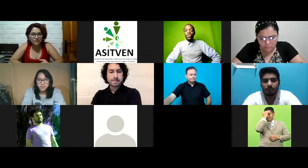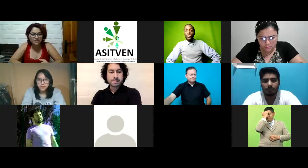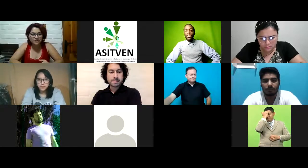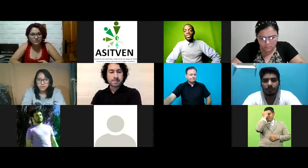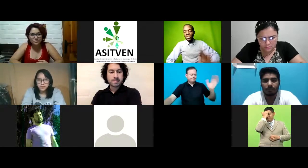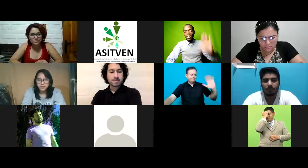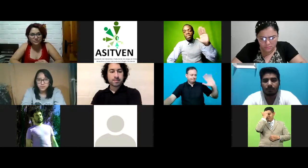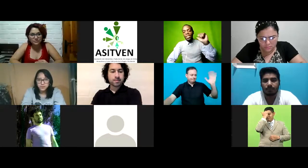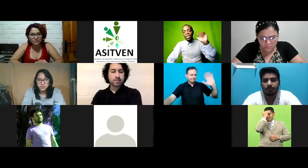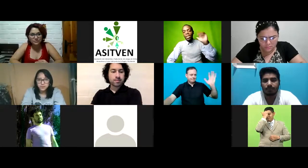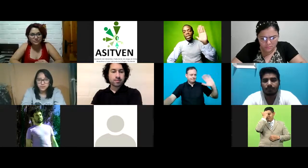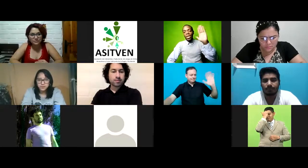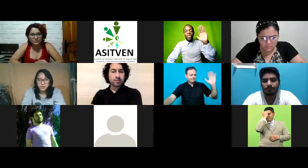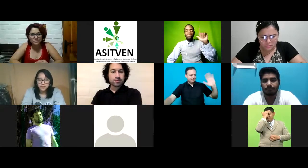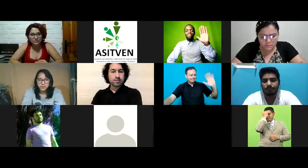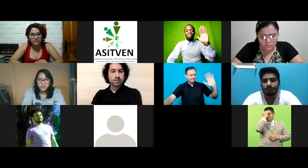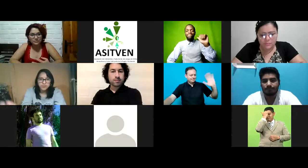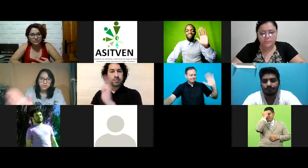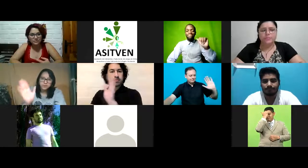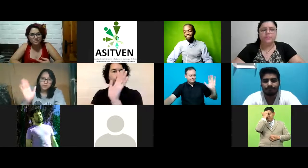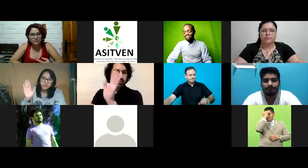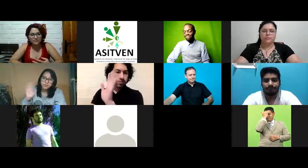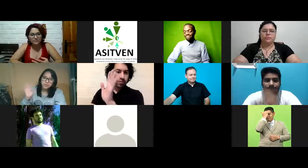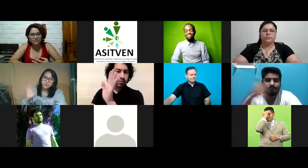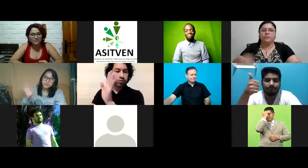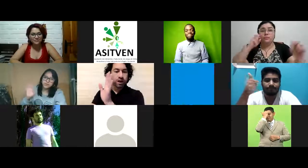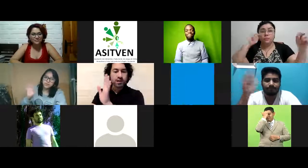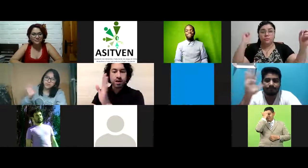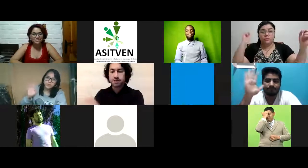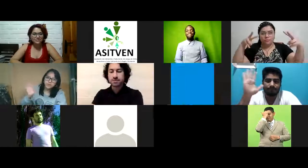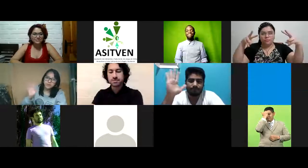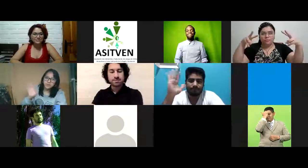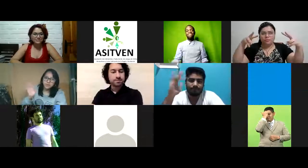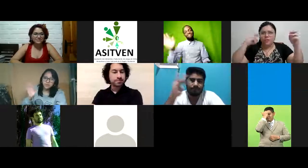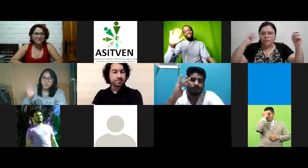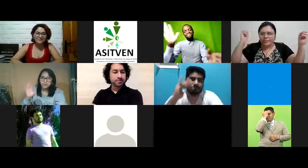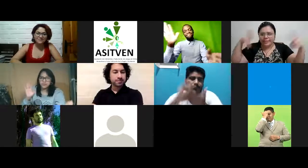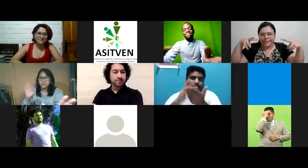abrazo entonces. Pasen muy bonita noche. Saludos. Muchas Gracias, Rubén.